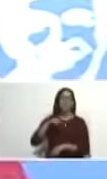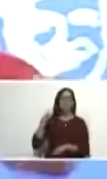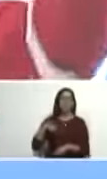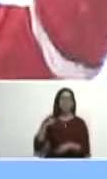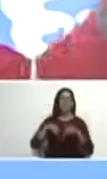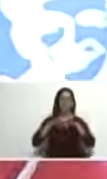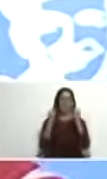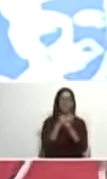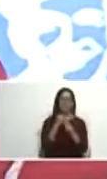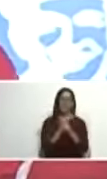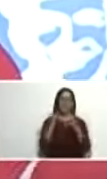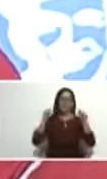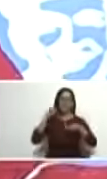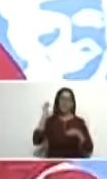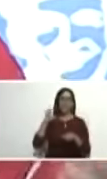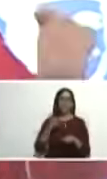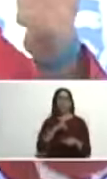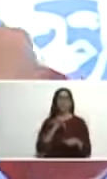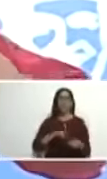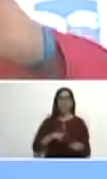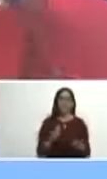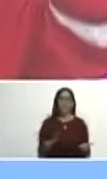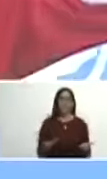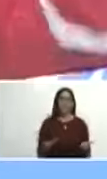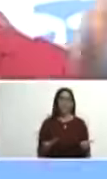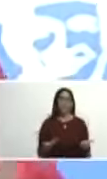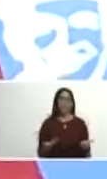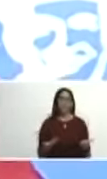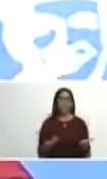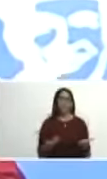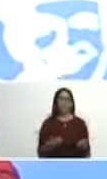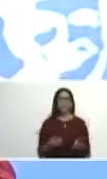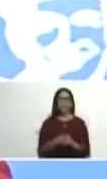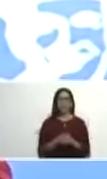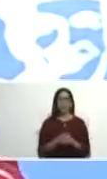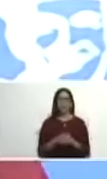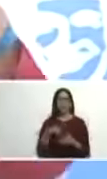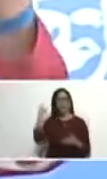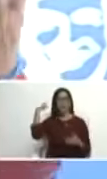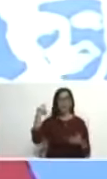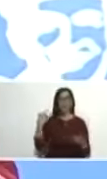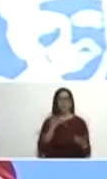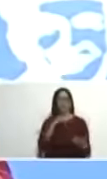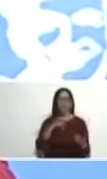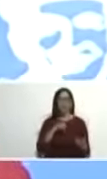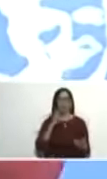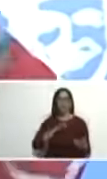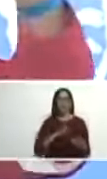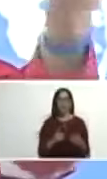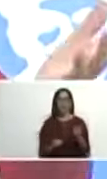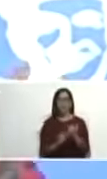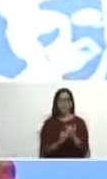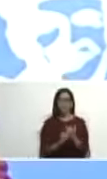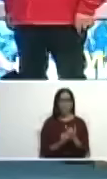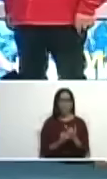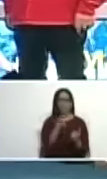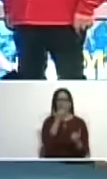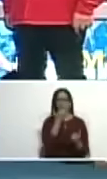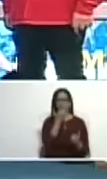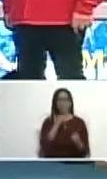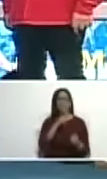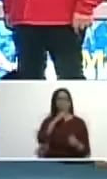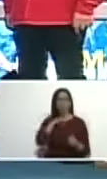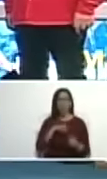este país, porque no es posible, sería contra natura que nosotros estuviéramos del lado equivocado de la